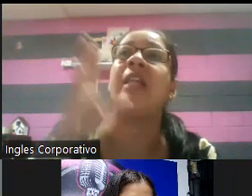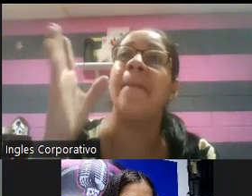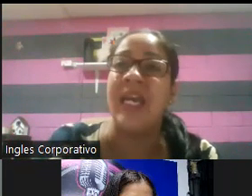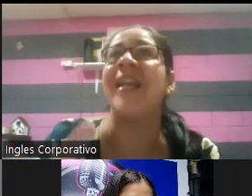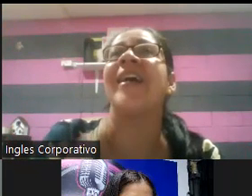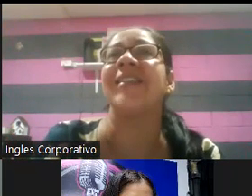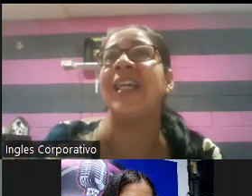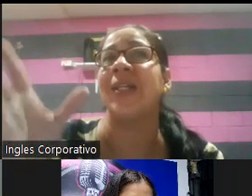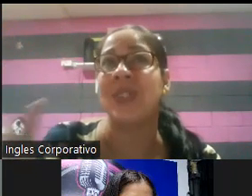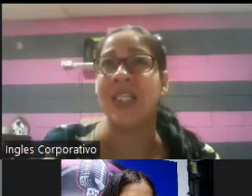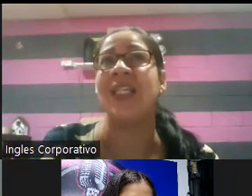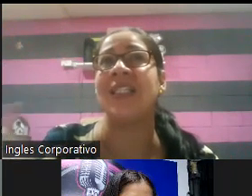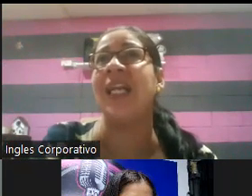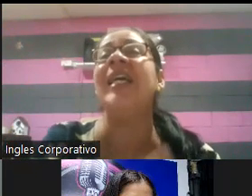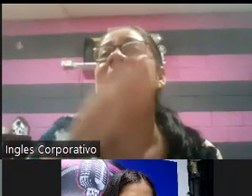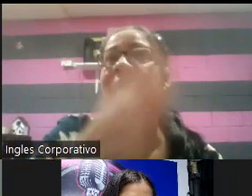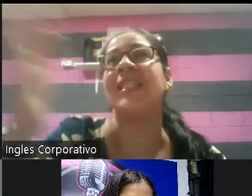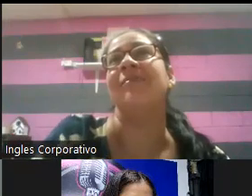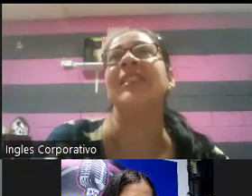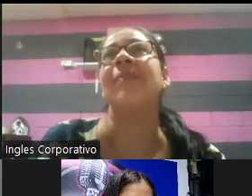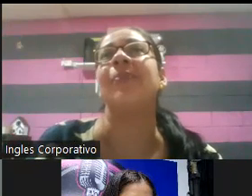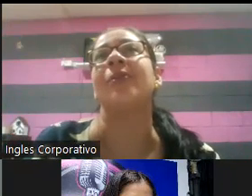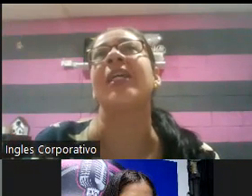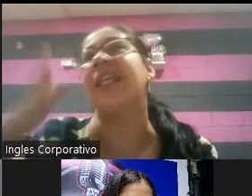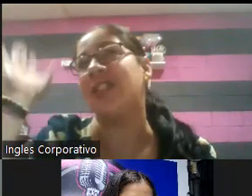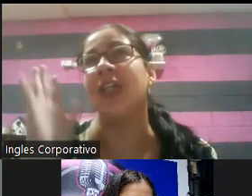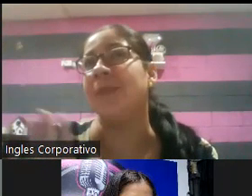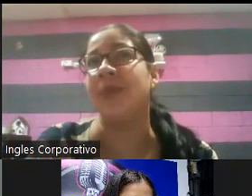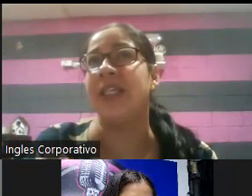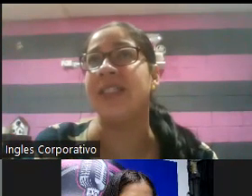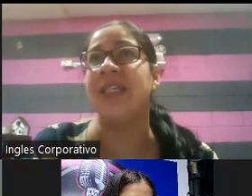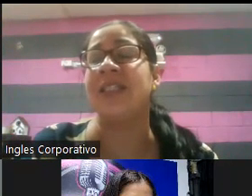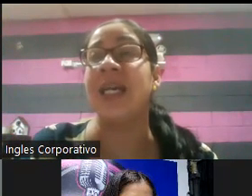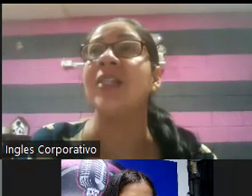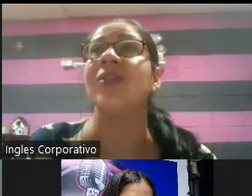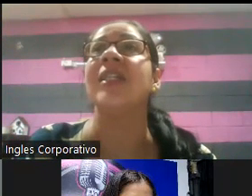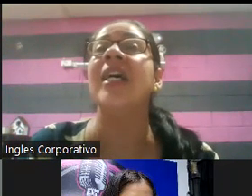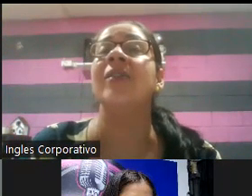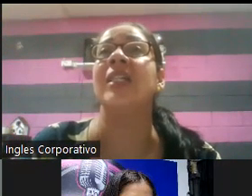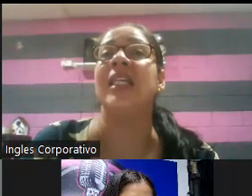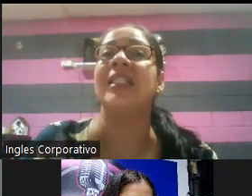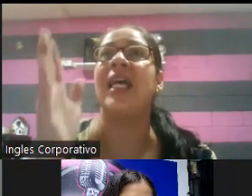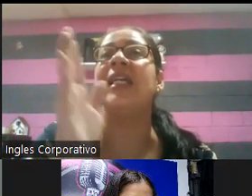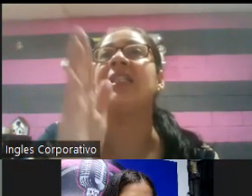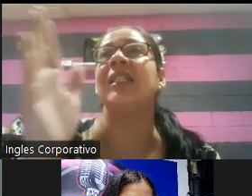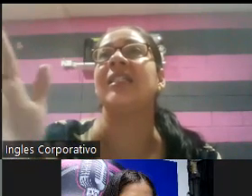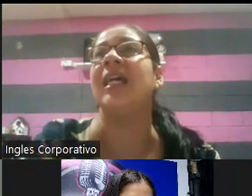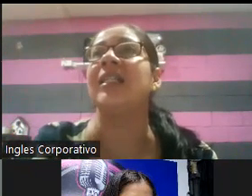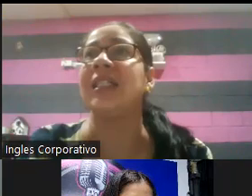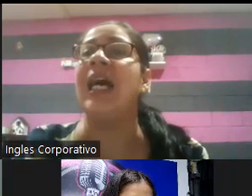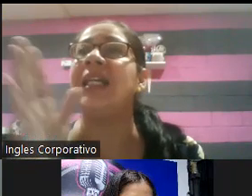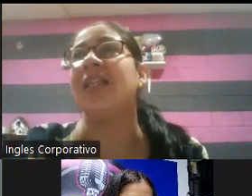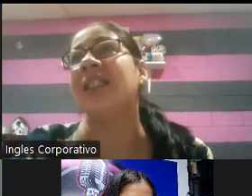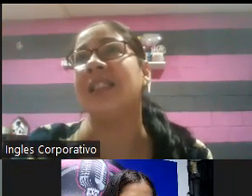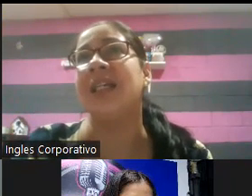correo también la cartera que usted hace en Excel la segmenta por generaciones podría ser en este caso usted dice esta gente de esta